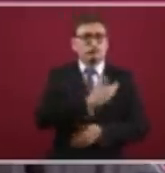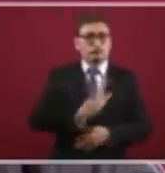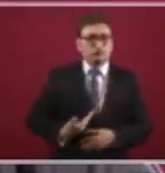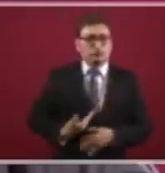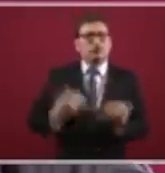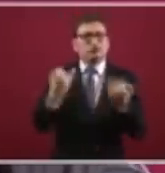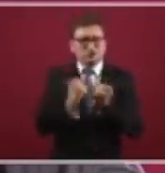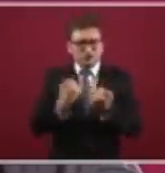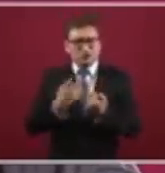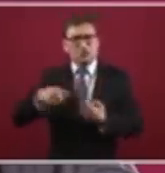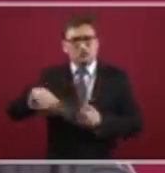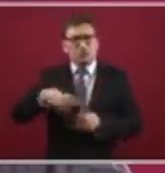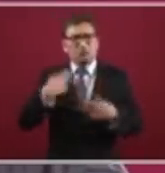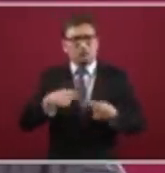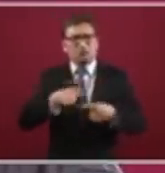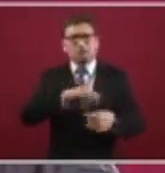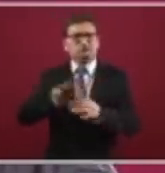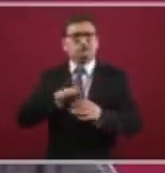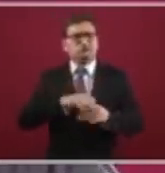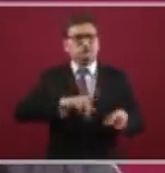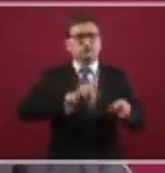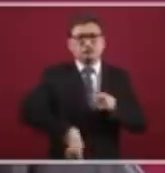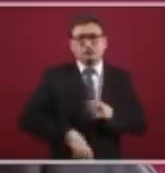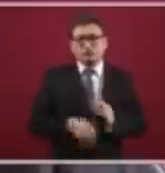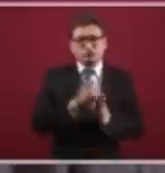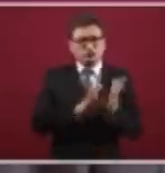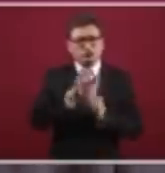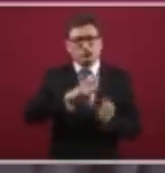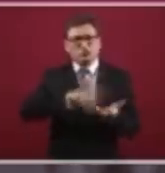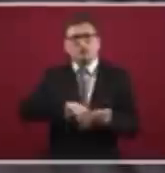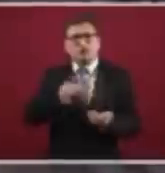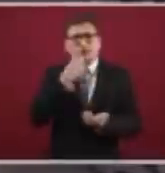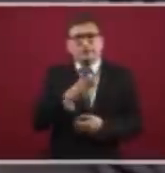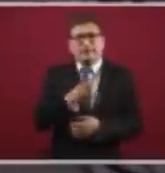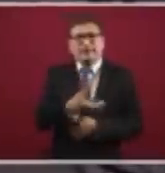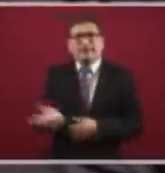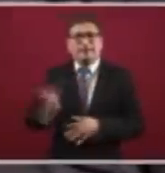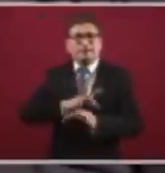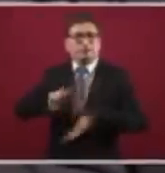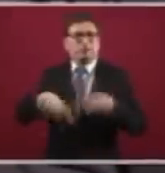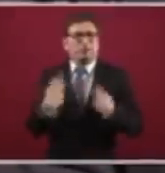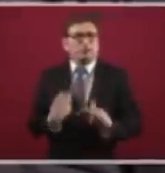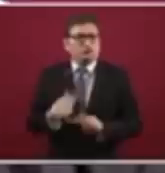constitución pueblo tiene en todo momento